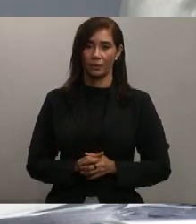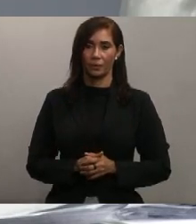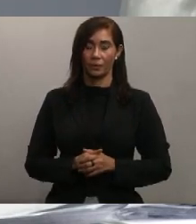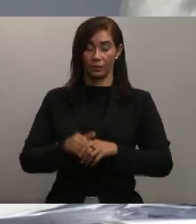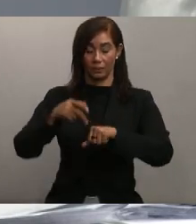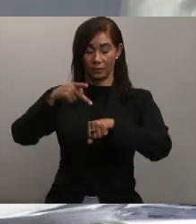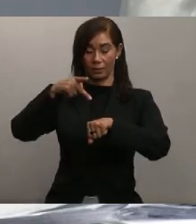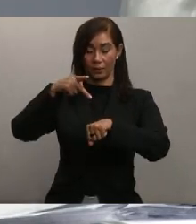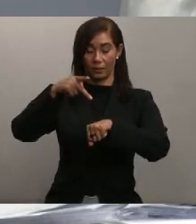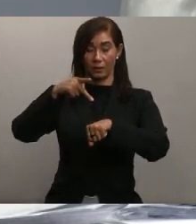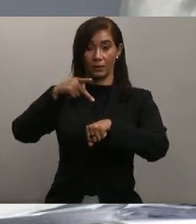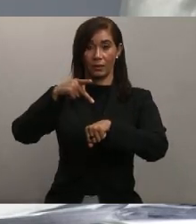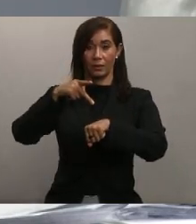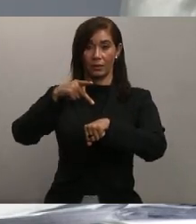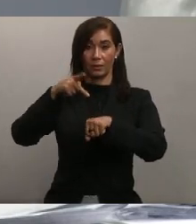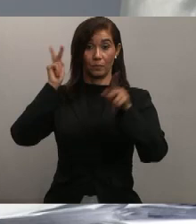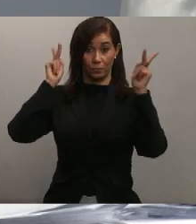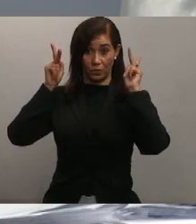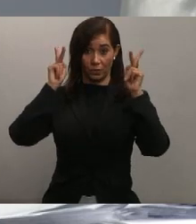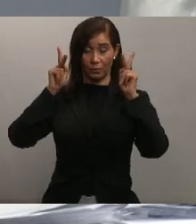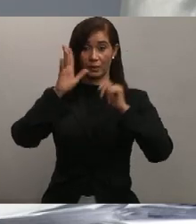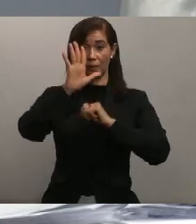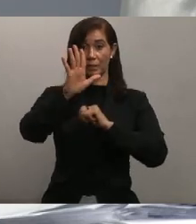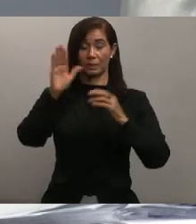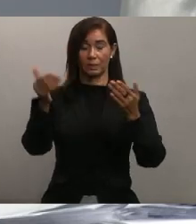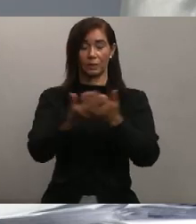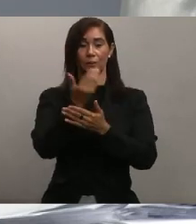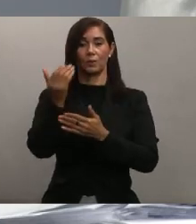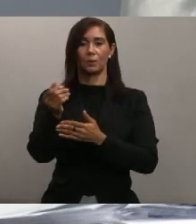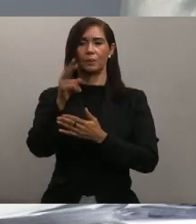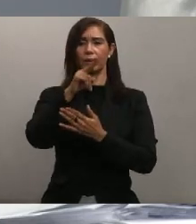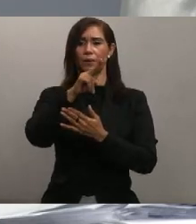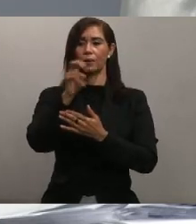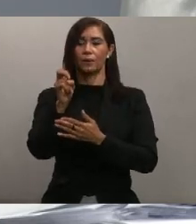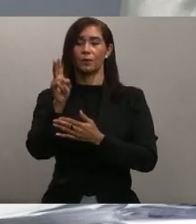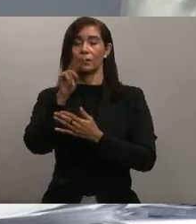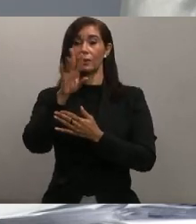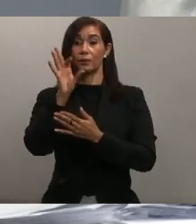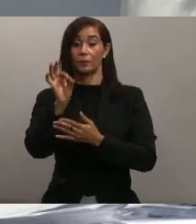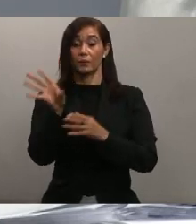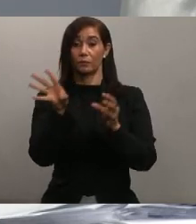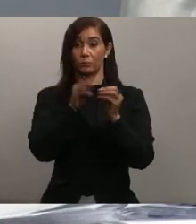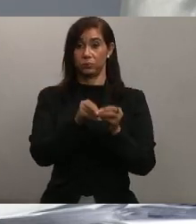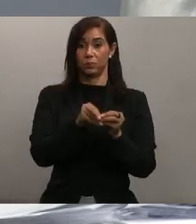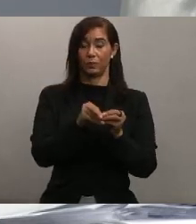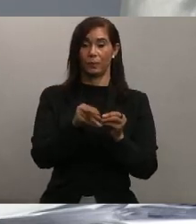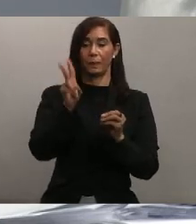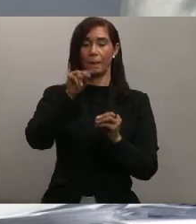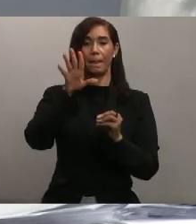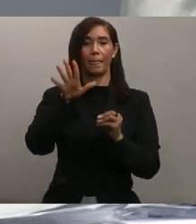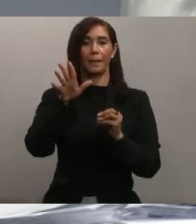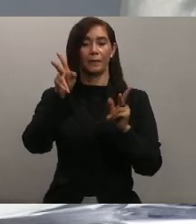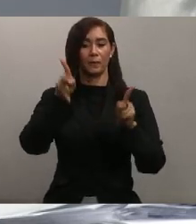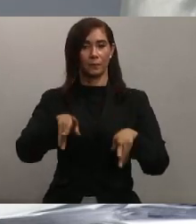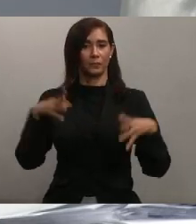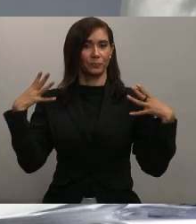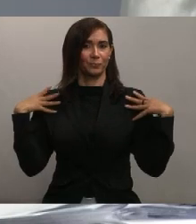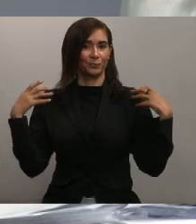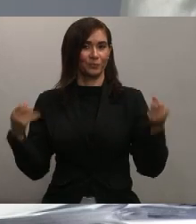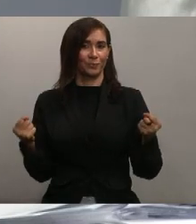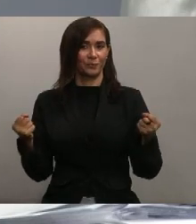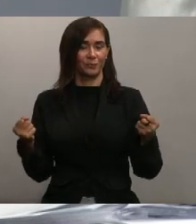Puerto Plata, 5 casos nuevos, 229 acumulados, 25